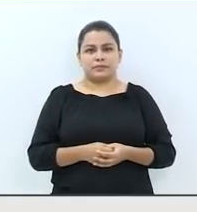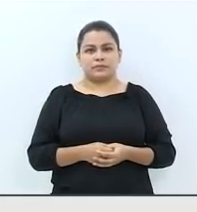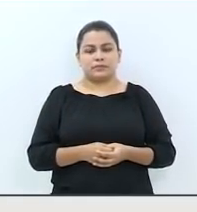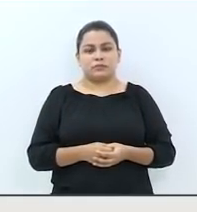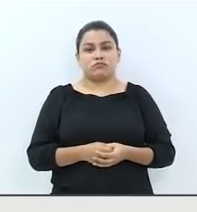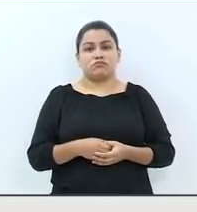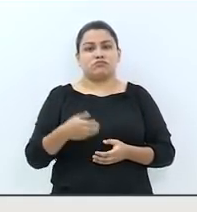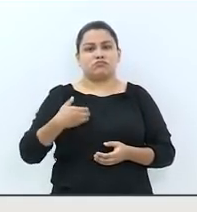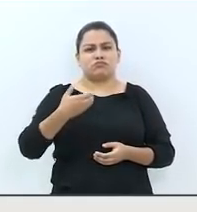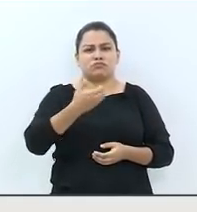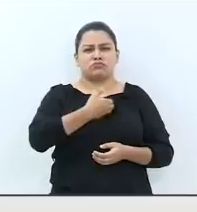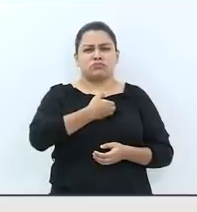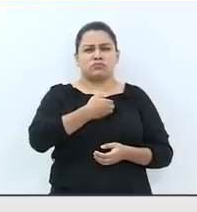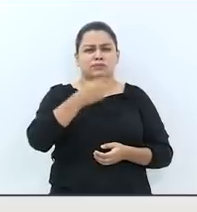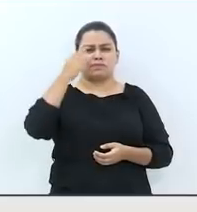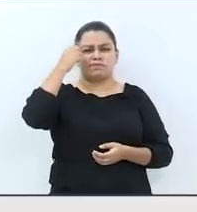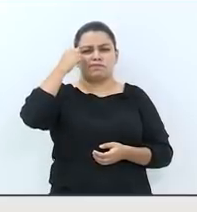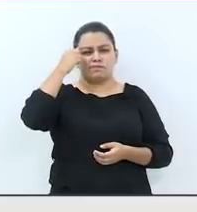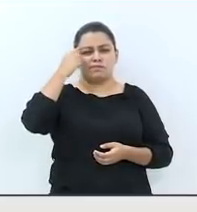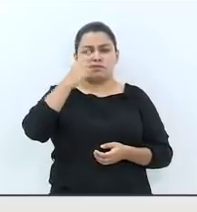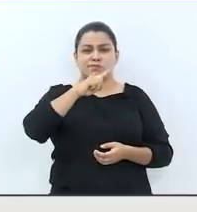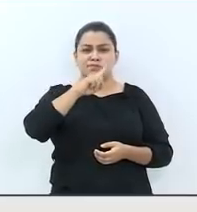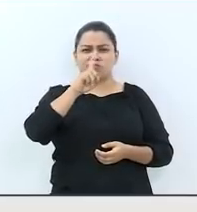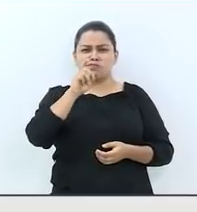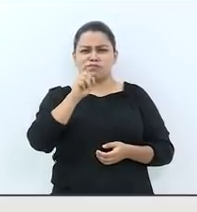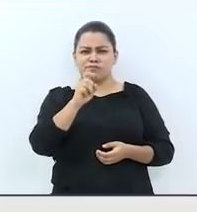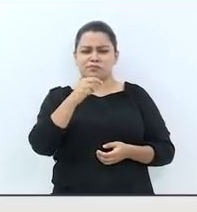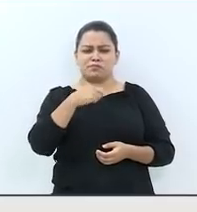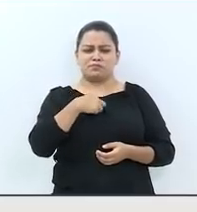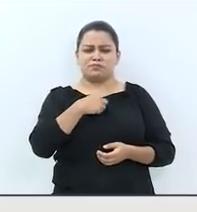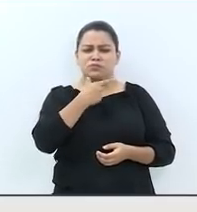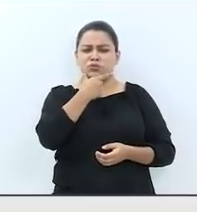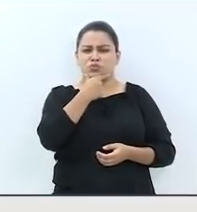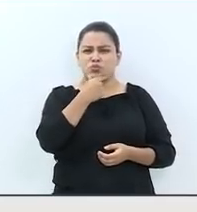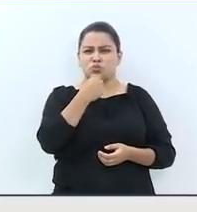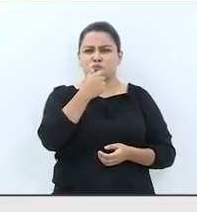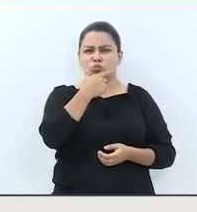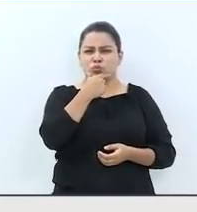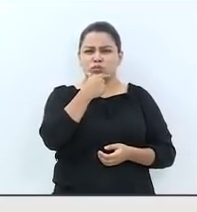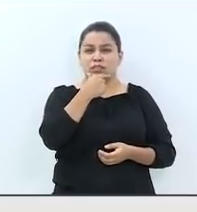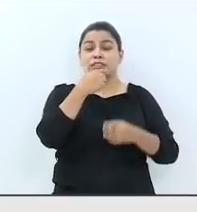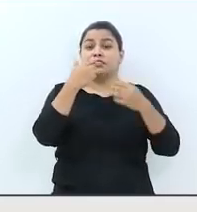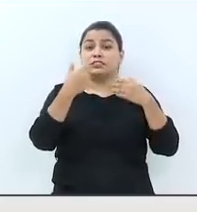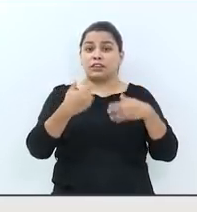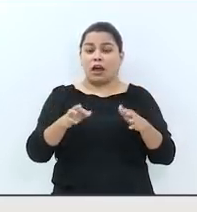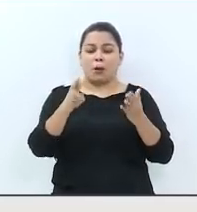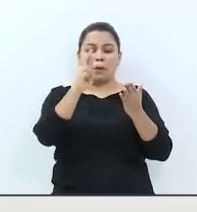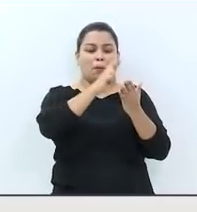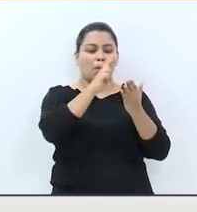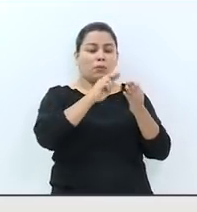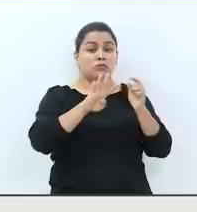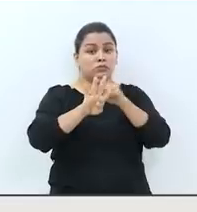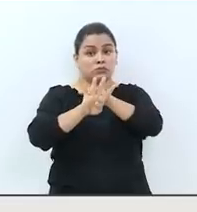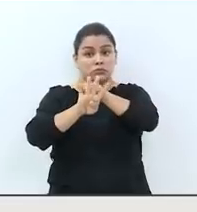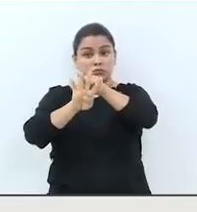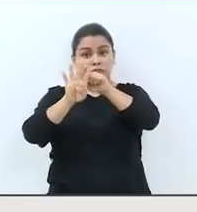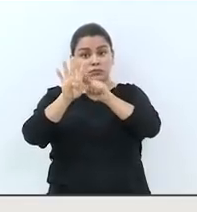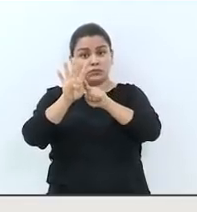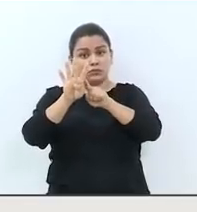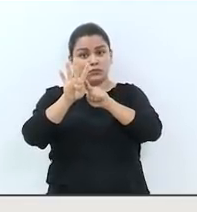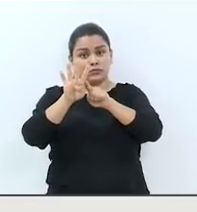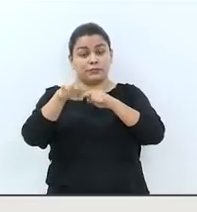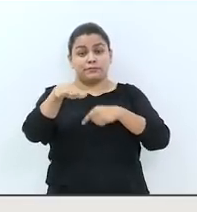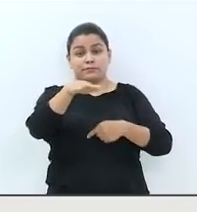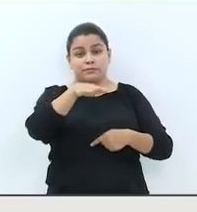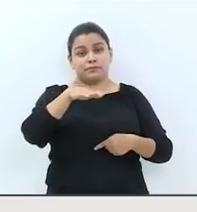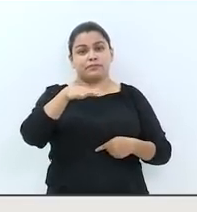Nos genera una pregunta, o le soy sincero, a mí me genera una pregunta. Ok, ya revisamos que hay cuatro grandes áreas